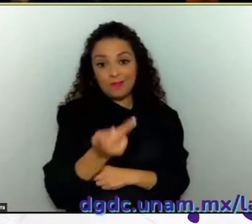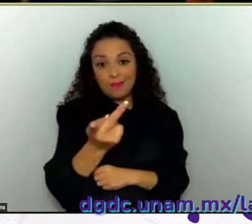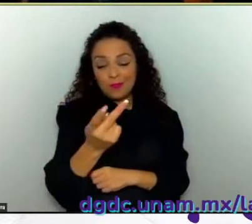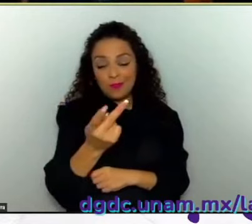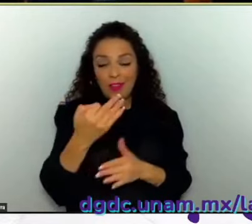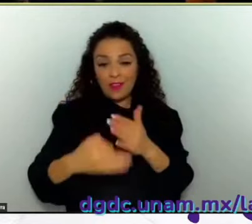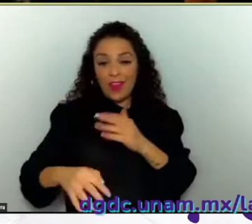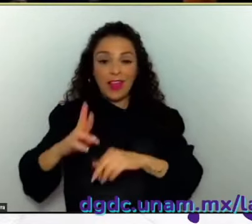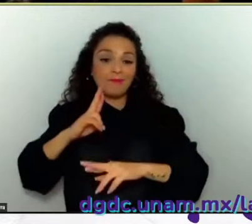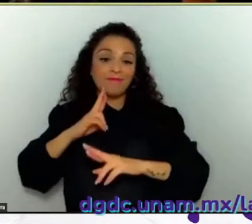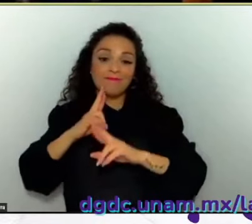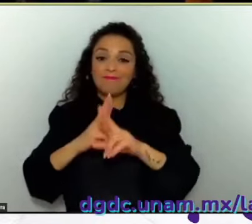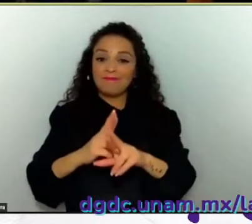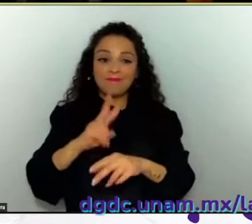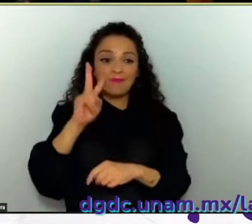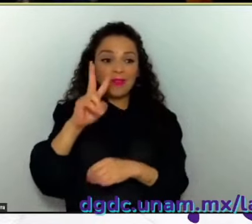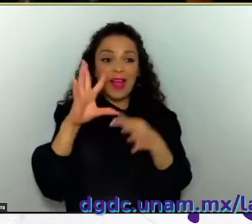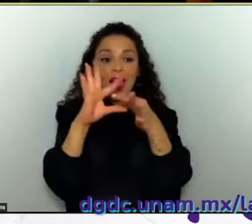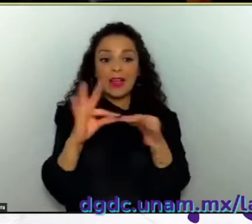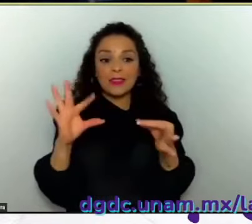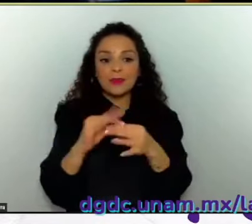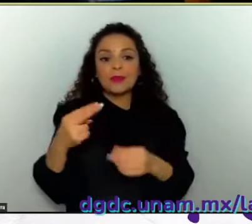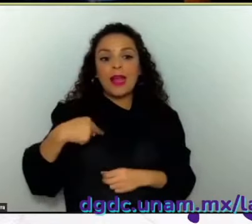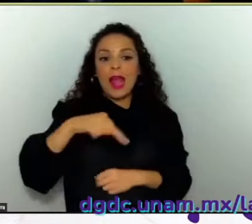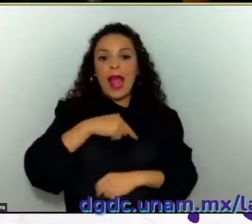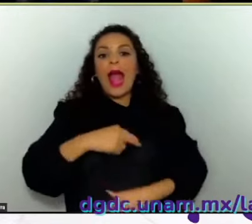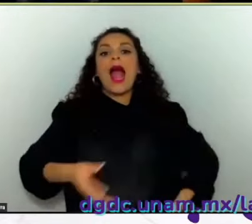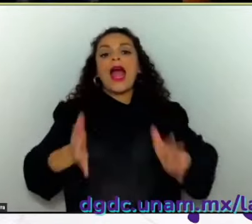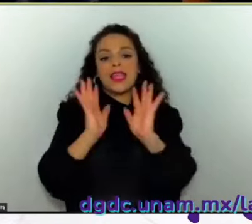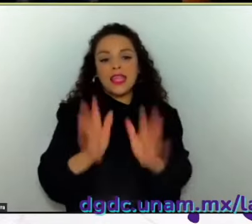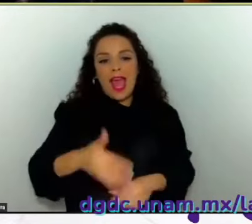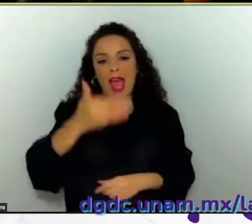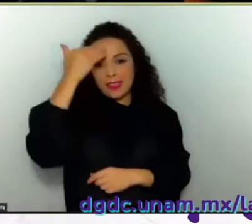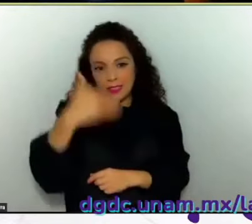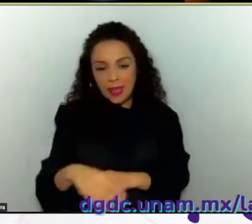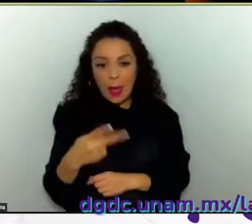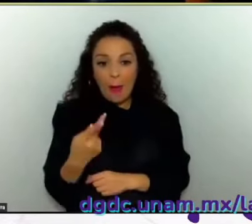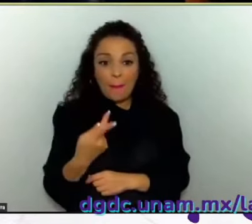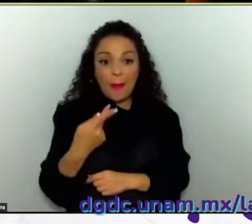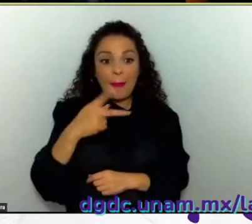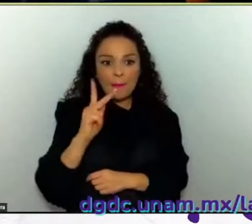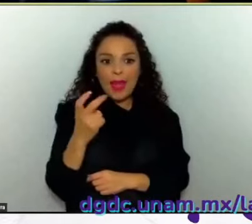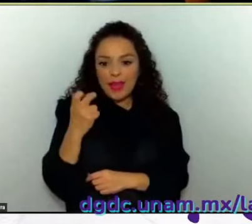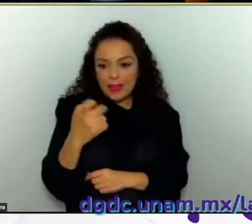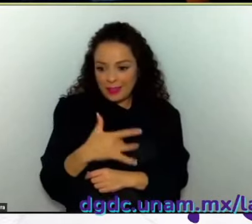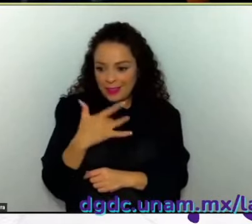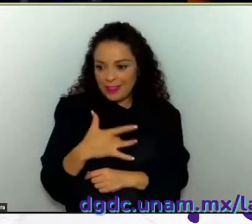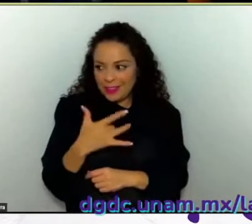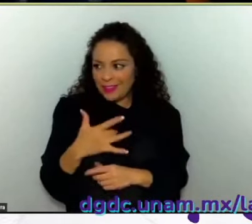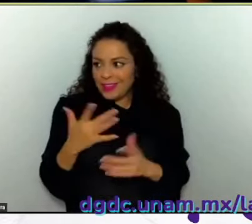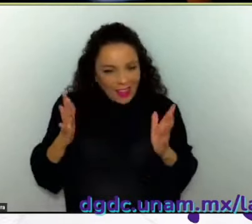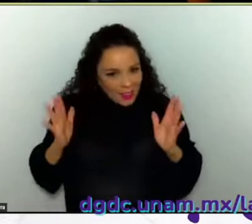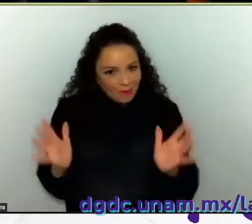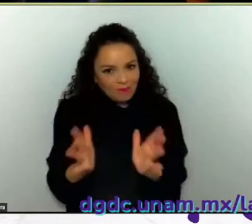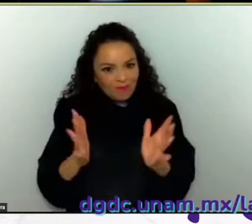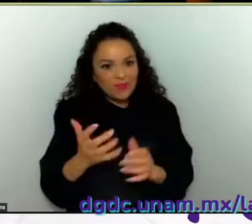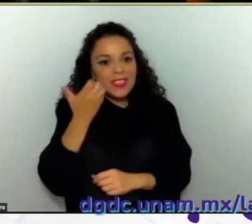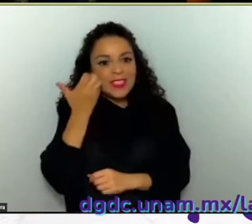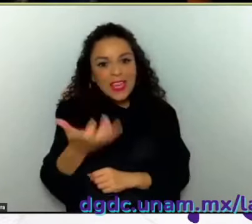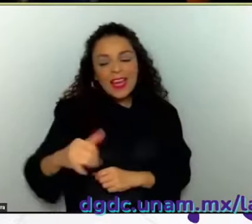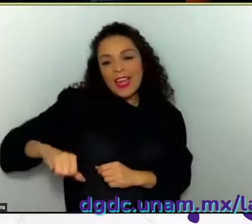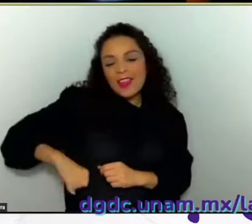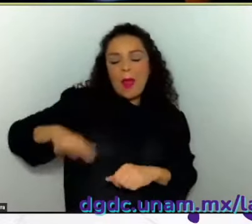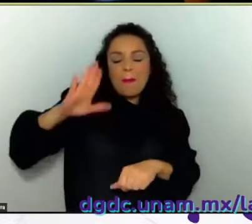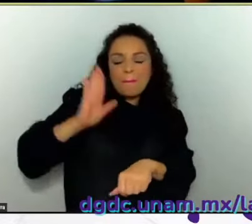para explicar lo que ya sabemos. De todas formas, es una probadita que nos impulsa, que nos incita a saber más, a leer